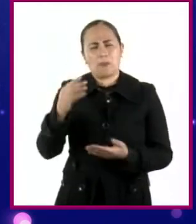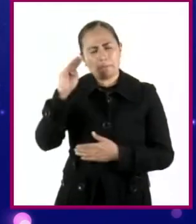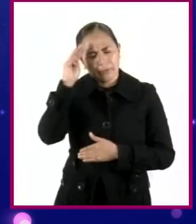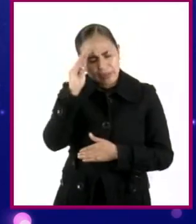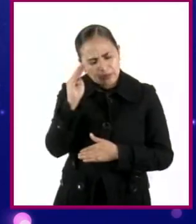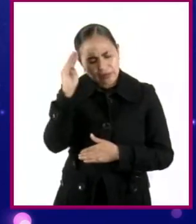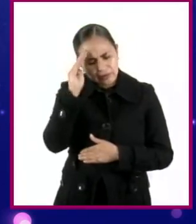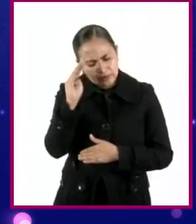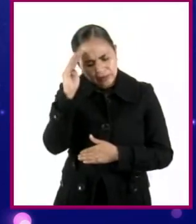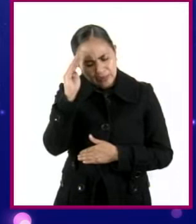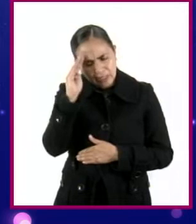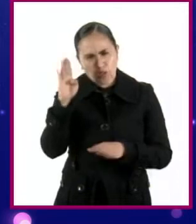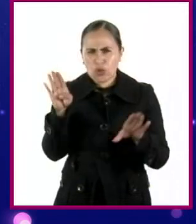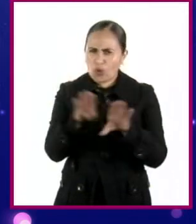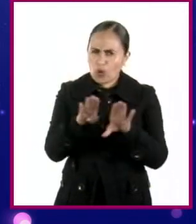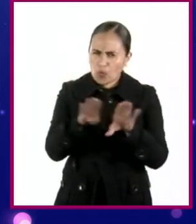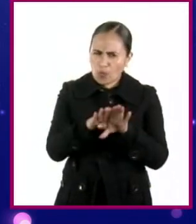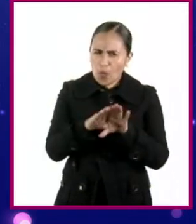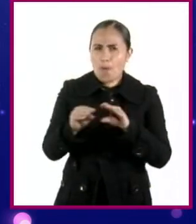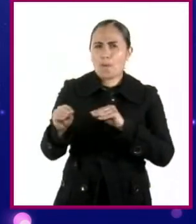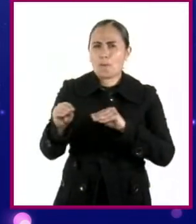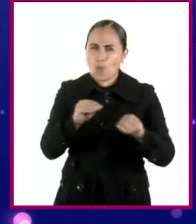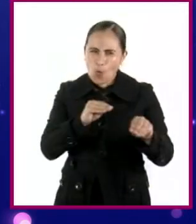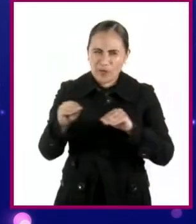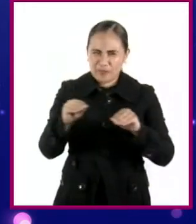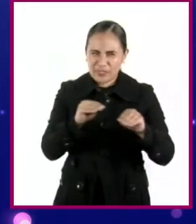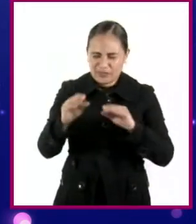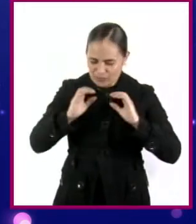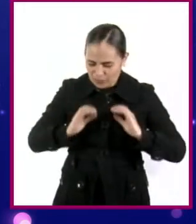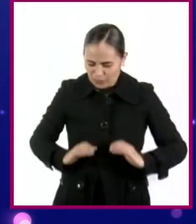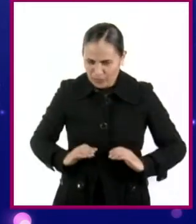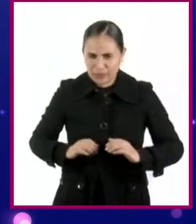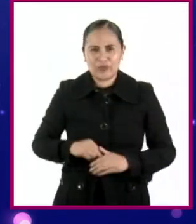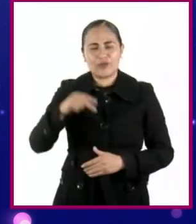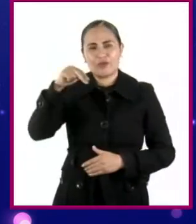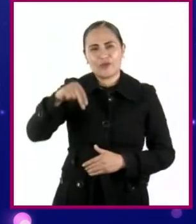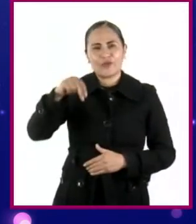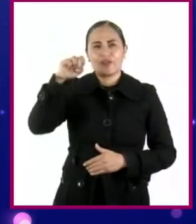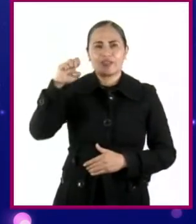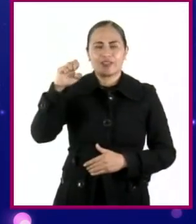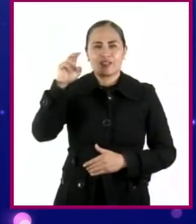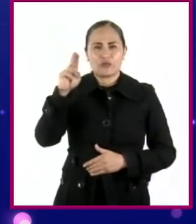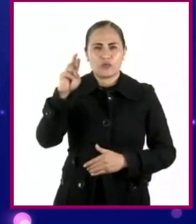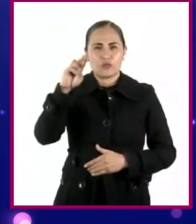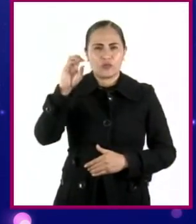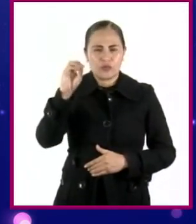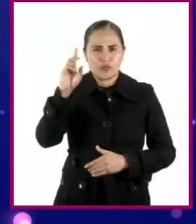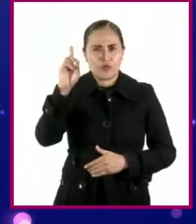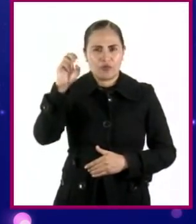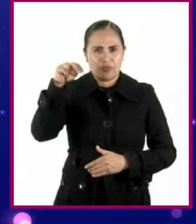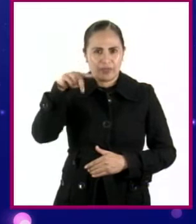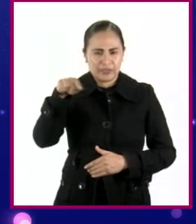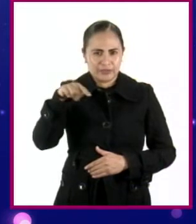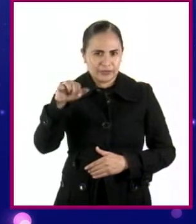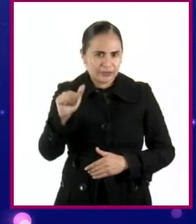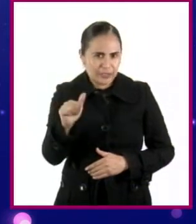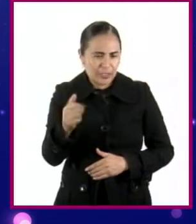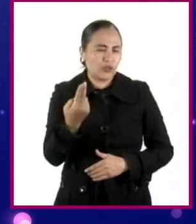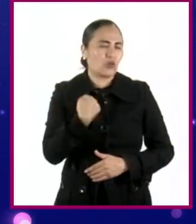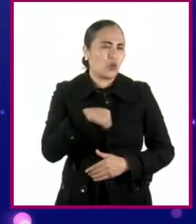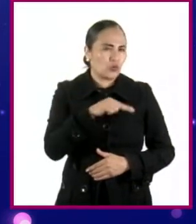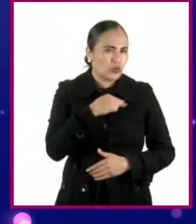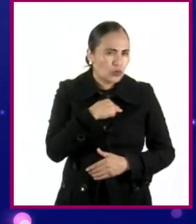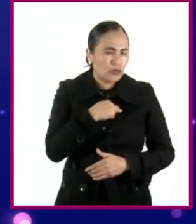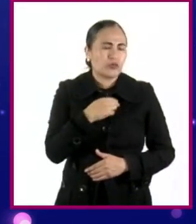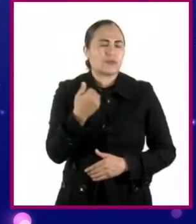del movimiento. Por lo tanto, la neurodanza hace que nosotros podamos